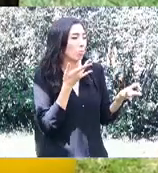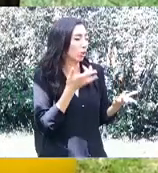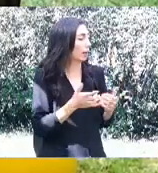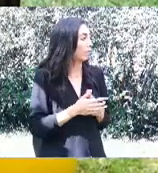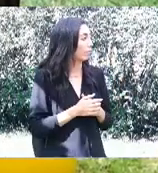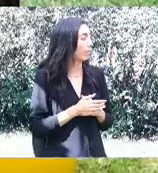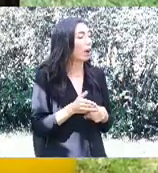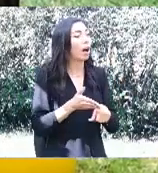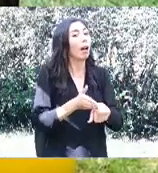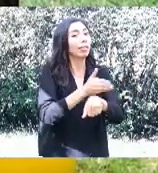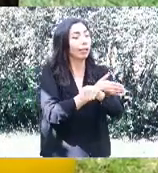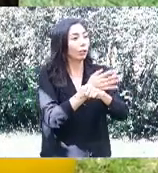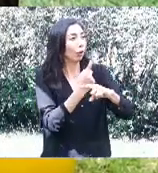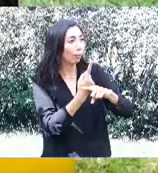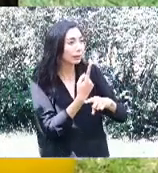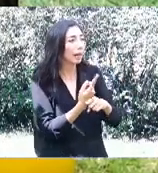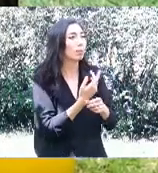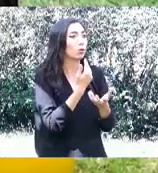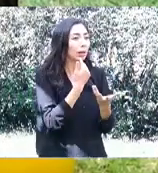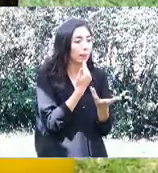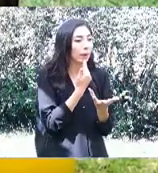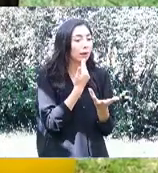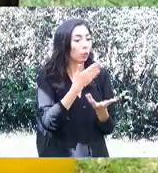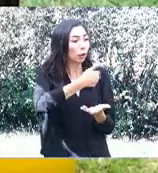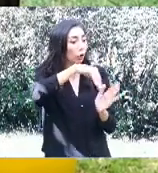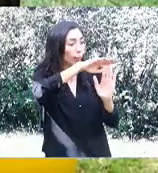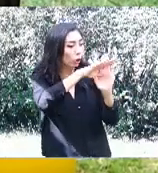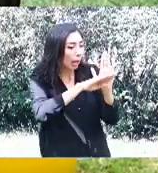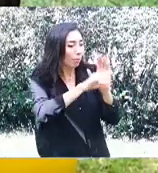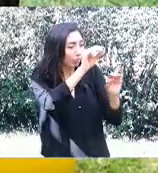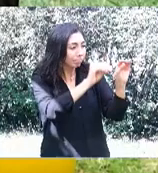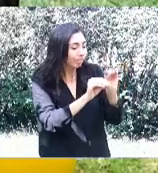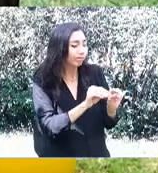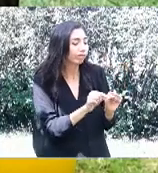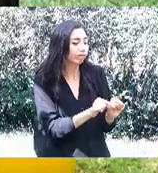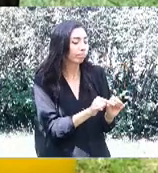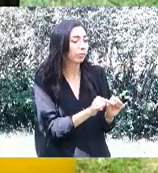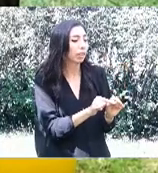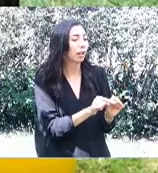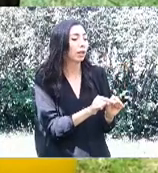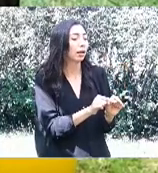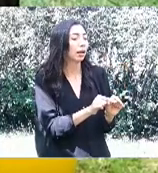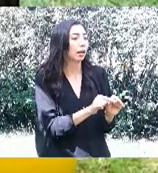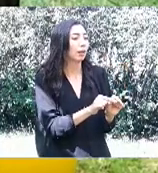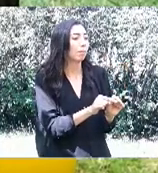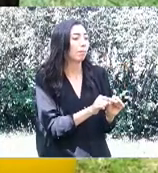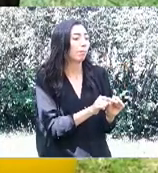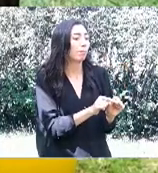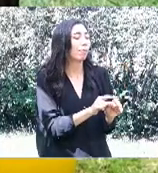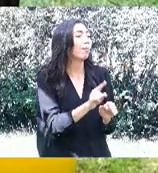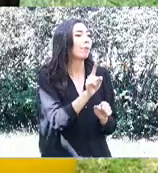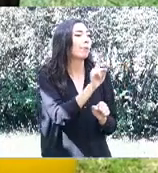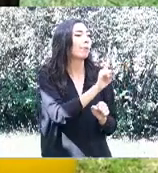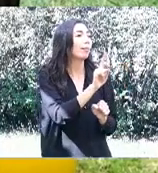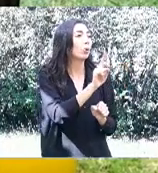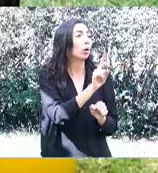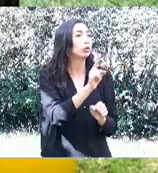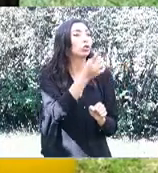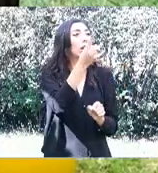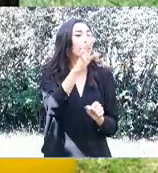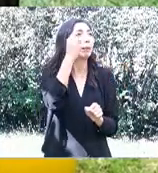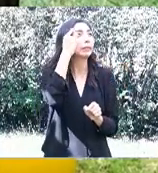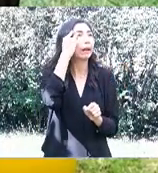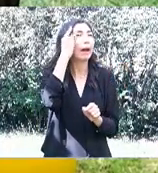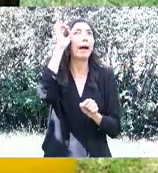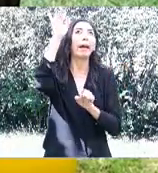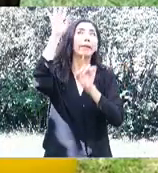parte un poco también de lo que hemos estado desarrollando desde el programa de no partir con la astronom economía desde aquello que hoy día sabemos somos un